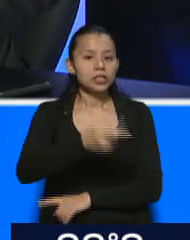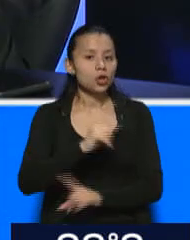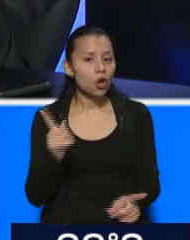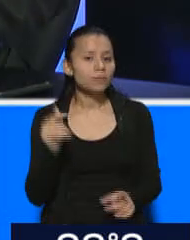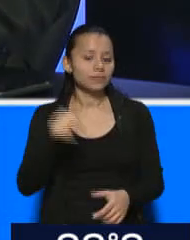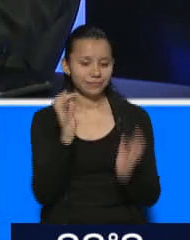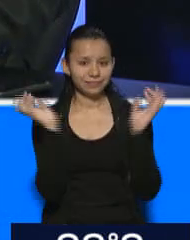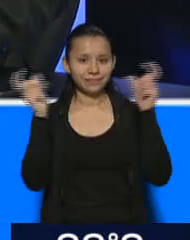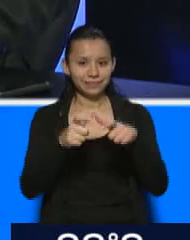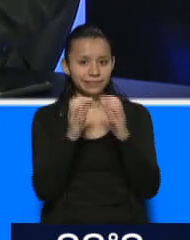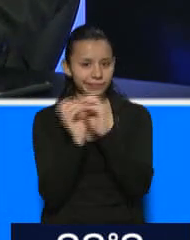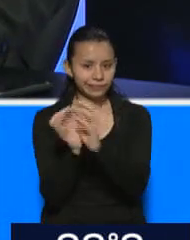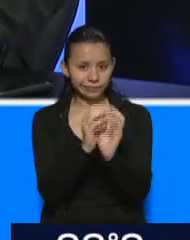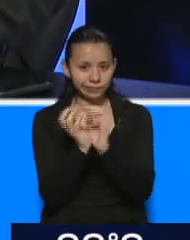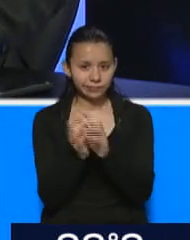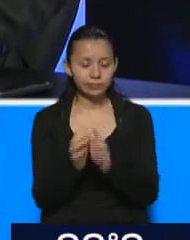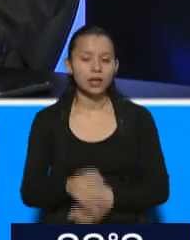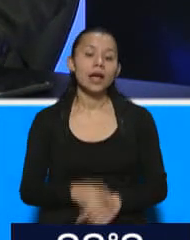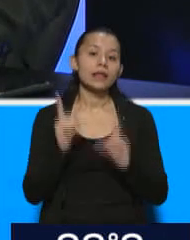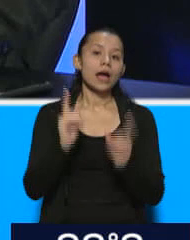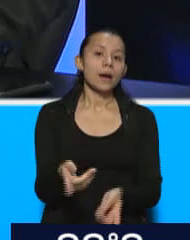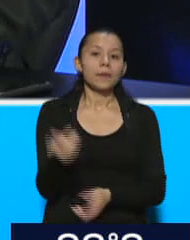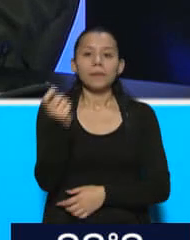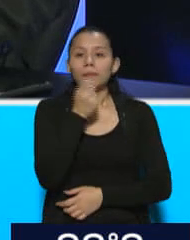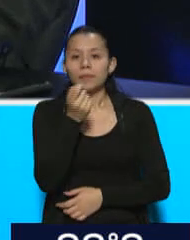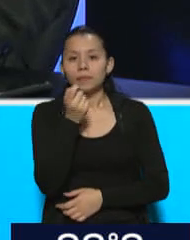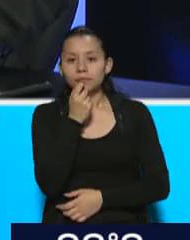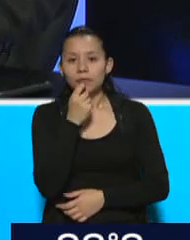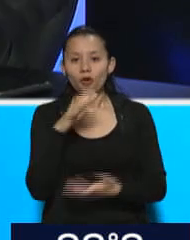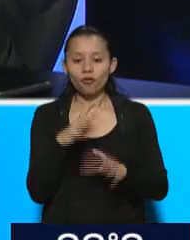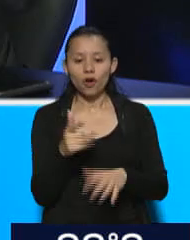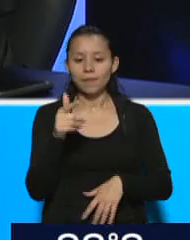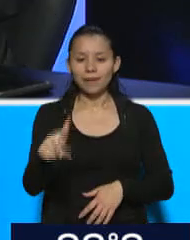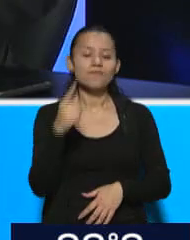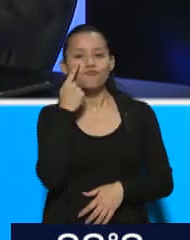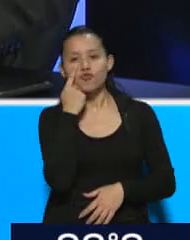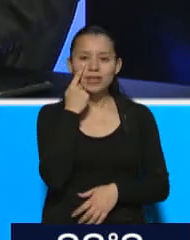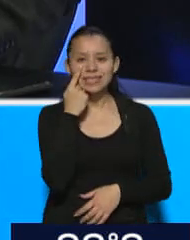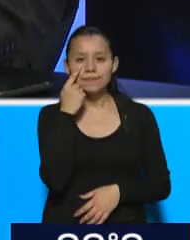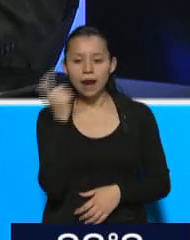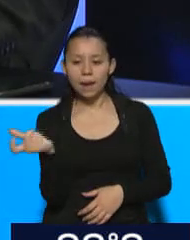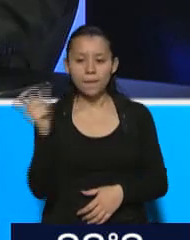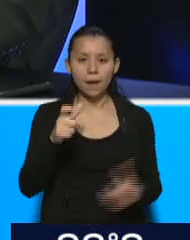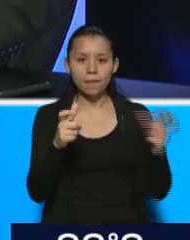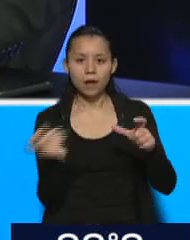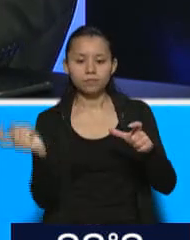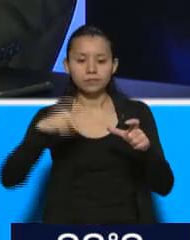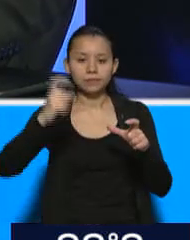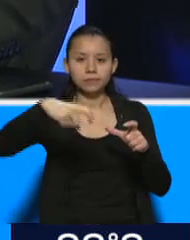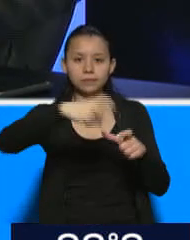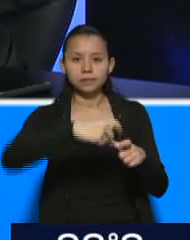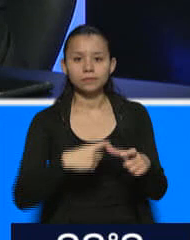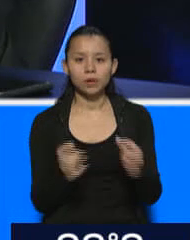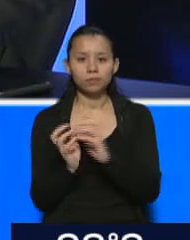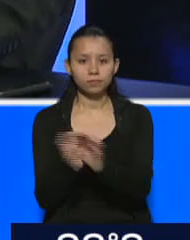se viene la conformación quizás de una nueva coparticipación municipal, porque ha cambiado la configuración de los habitantes